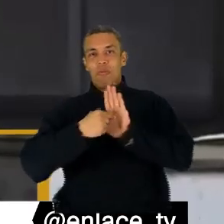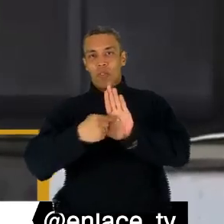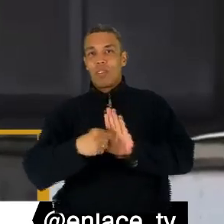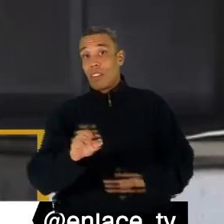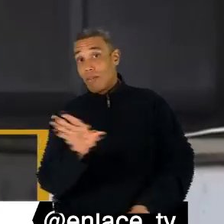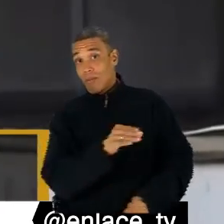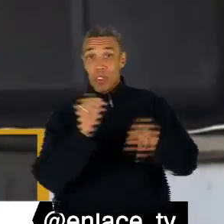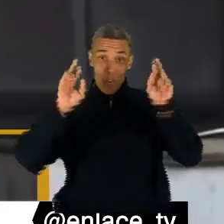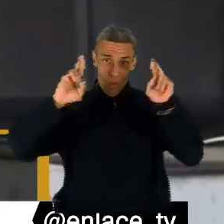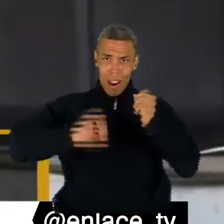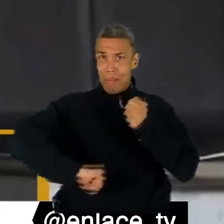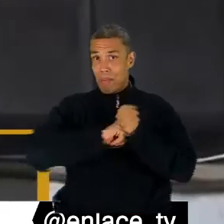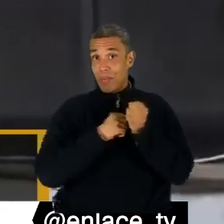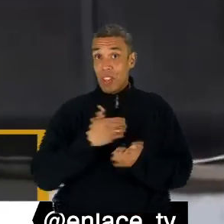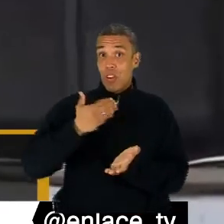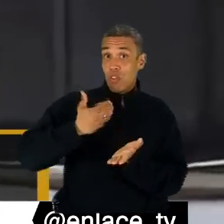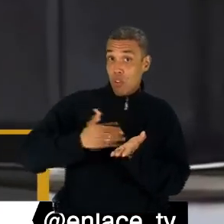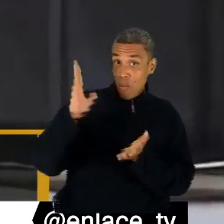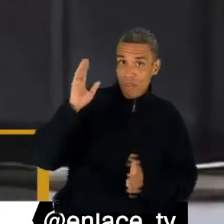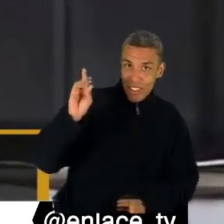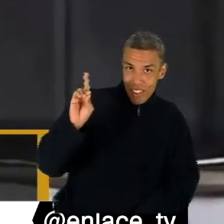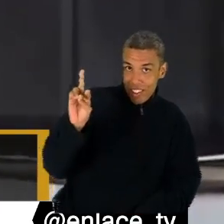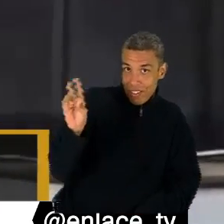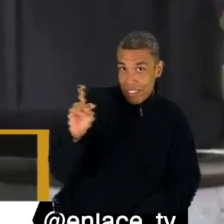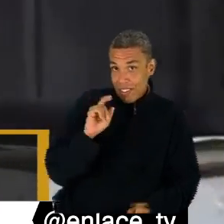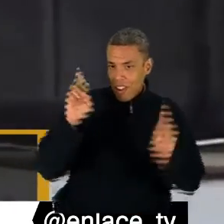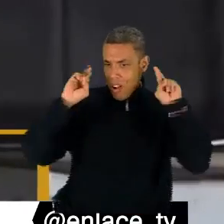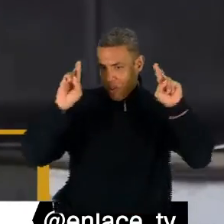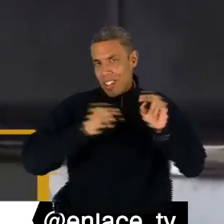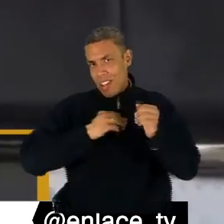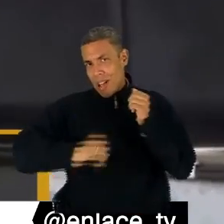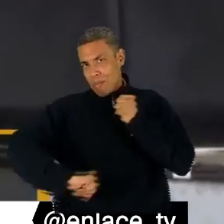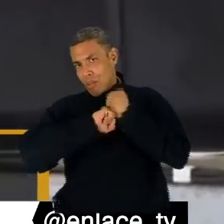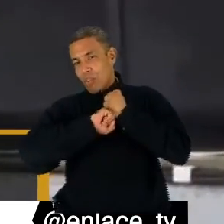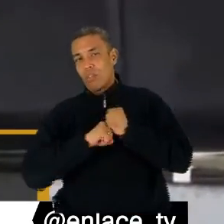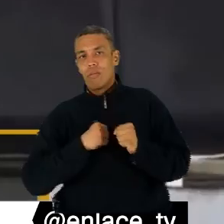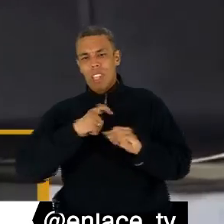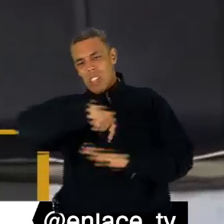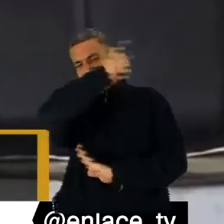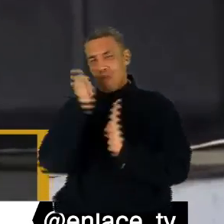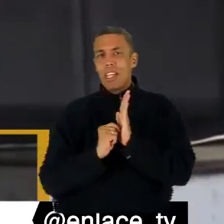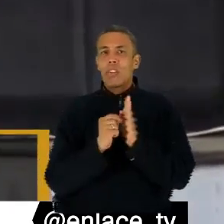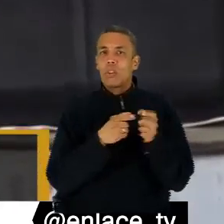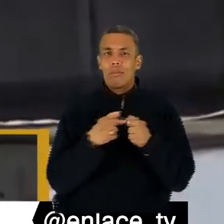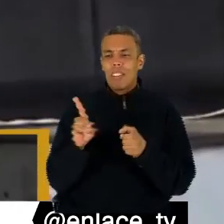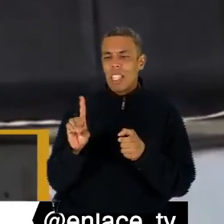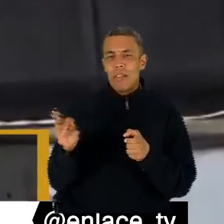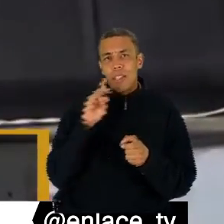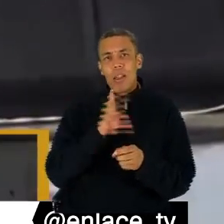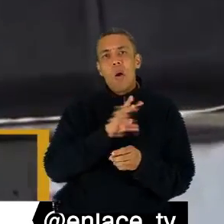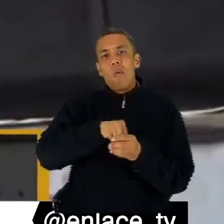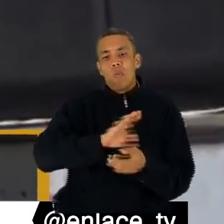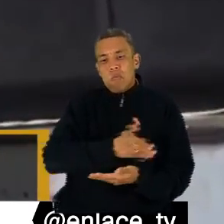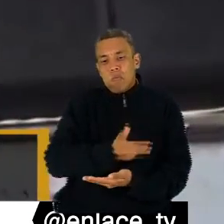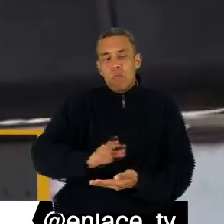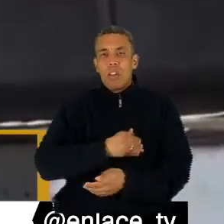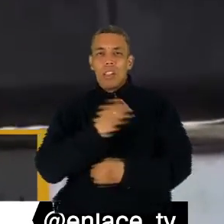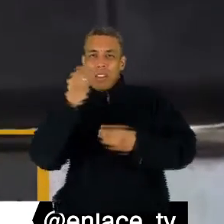todos ustedes para la comercialización de este trabajo. Es un trabajo completo, vienen 11 canciones de